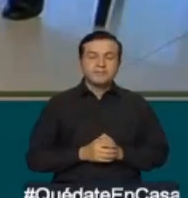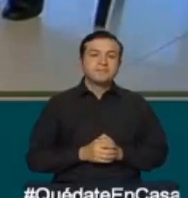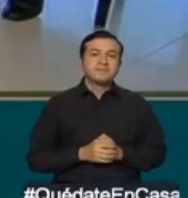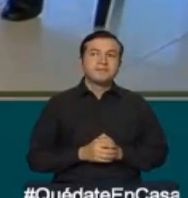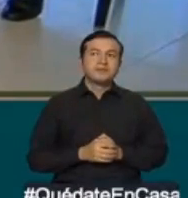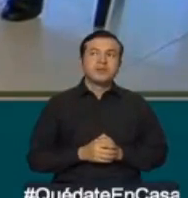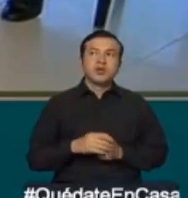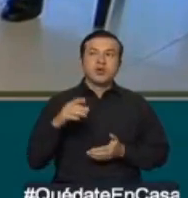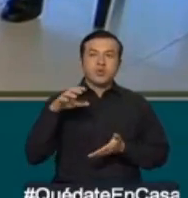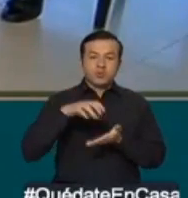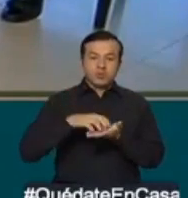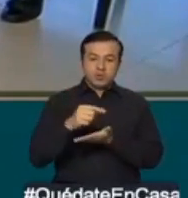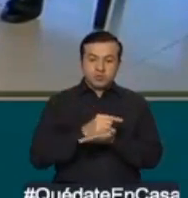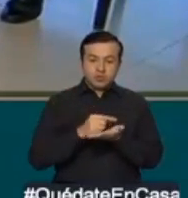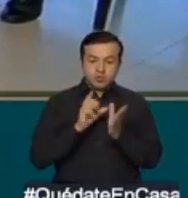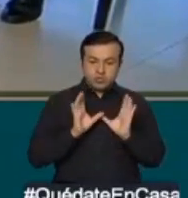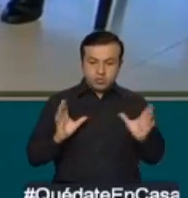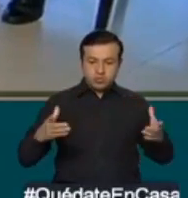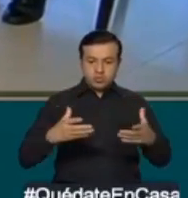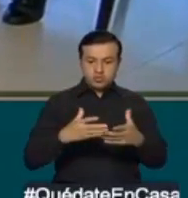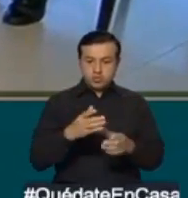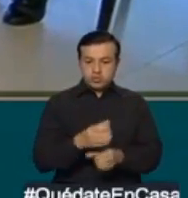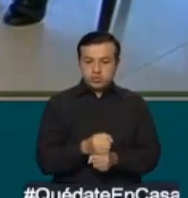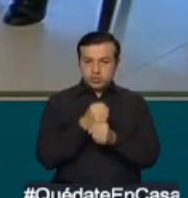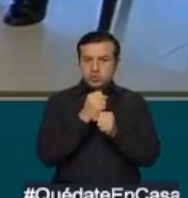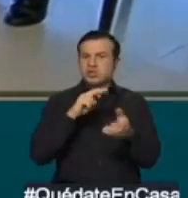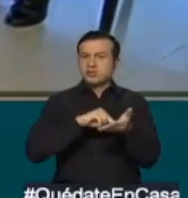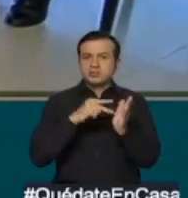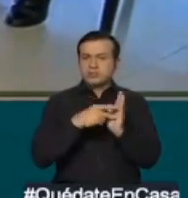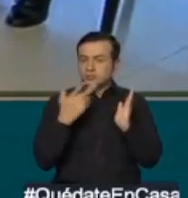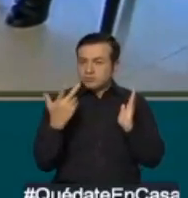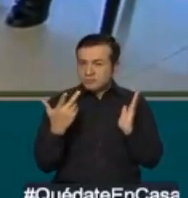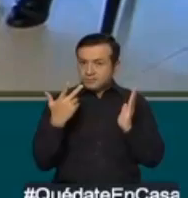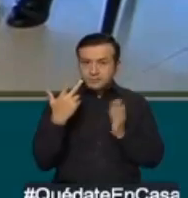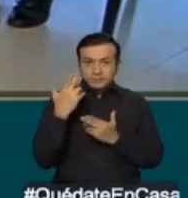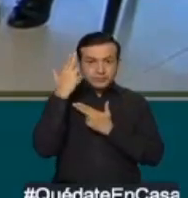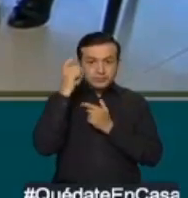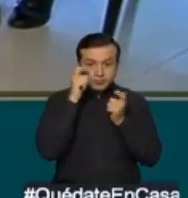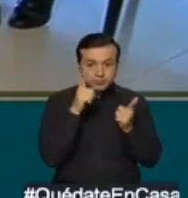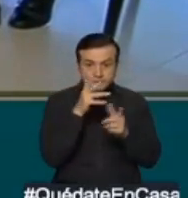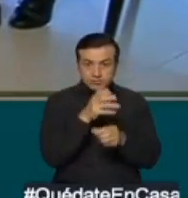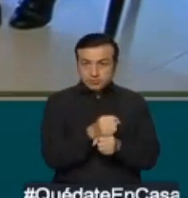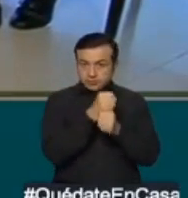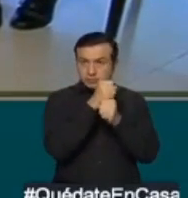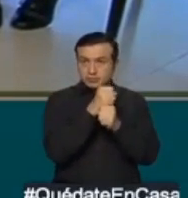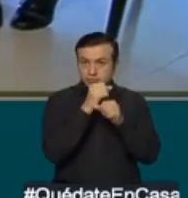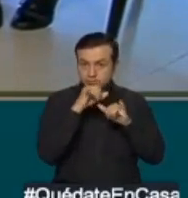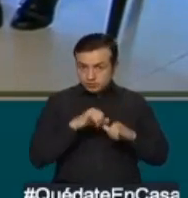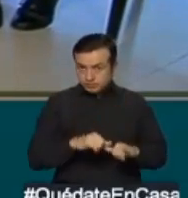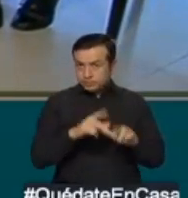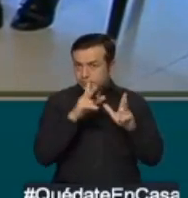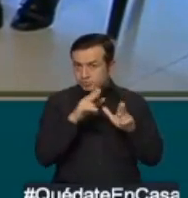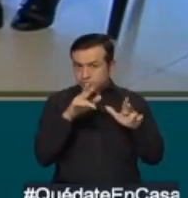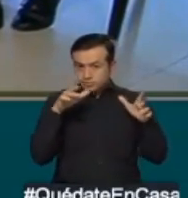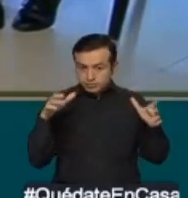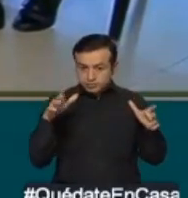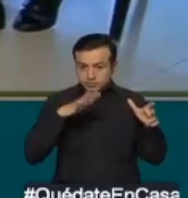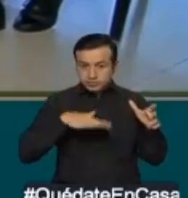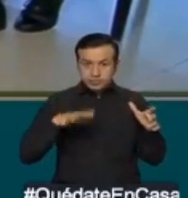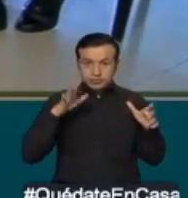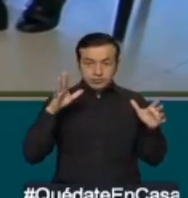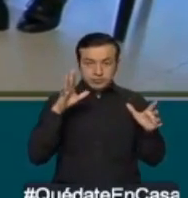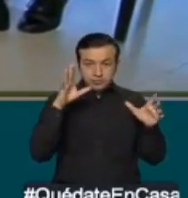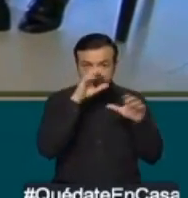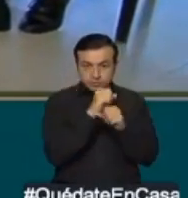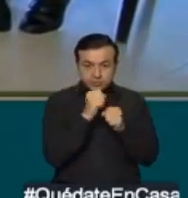implica que guayas sea una zona de seguridad nacional reforzar las medidas de seguridad o seguirán siendo las mismas sobre todo en el toque de